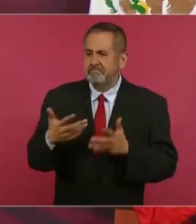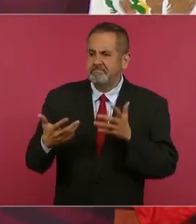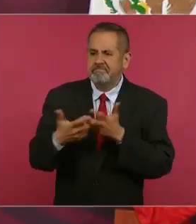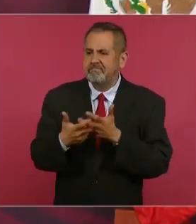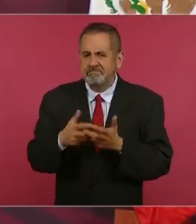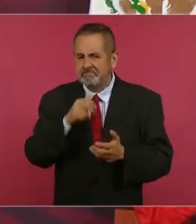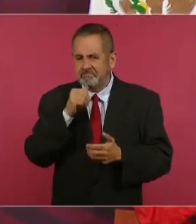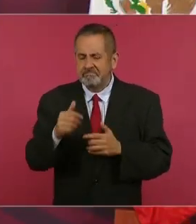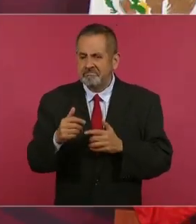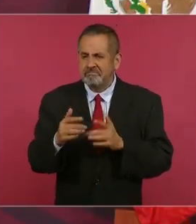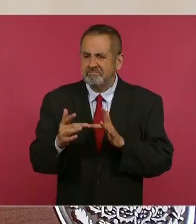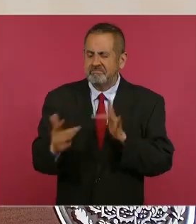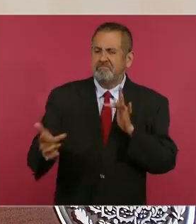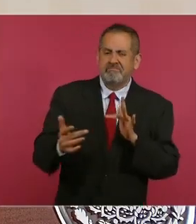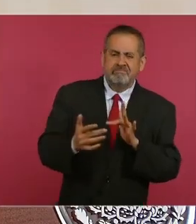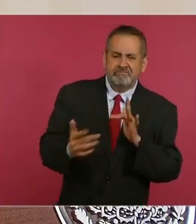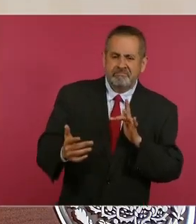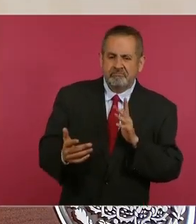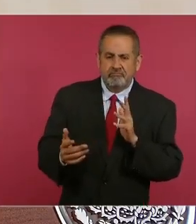le faltaba